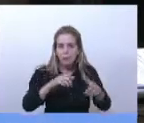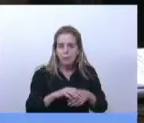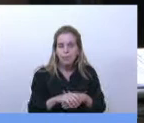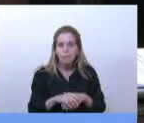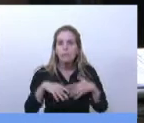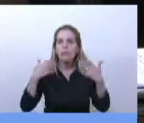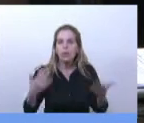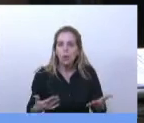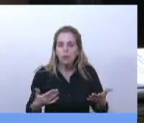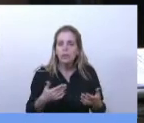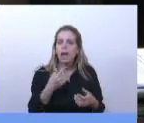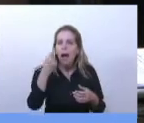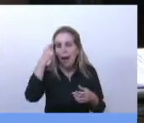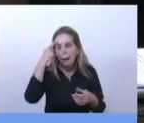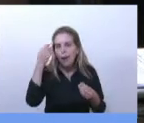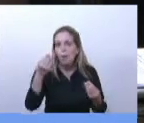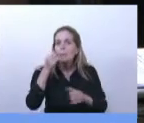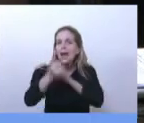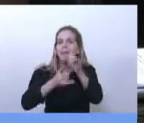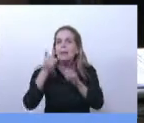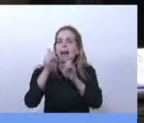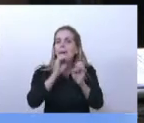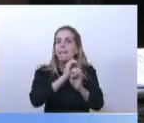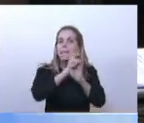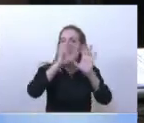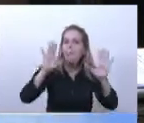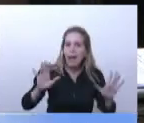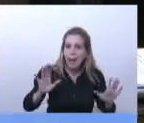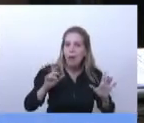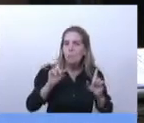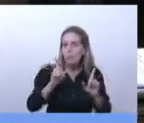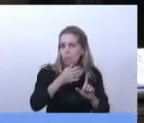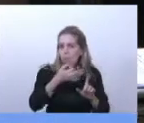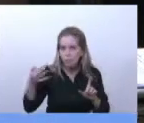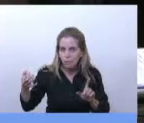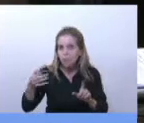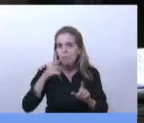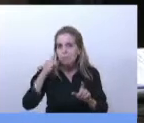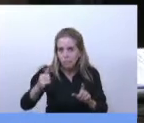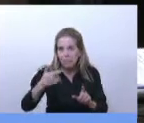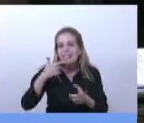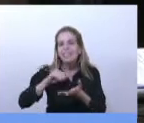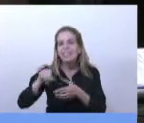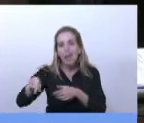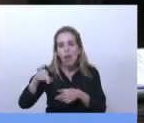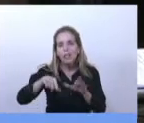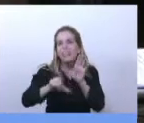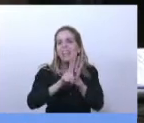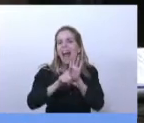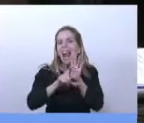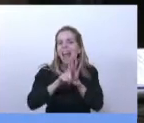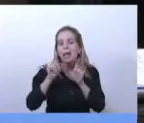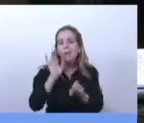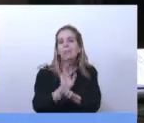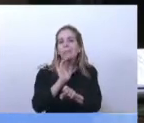llamando a las cosas por su nombre como al principio dijo el senador esta es una ley de promoción de la actividad forestal